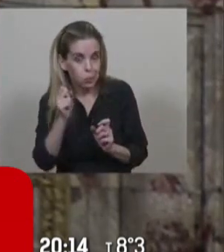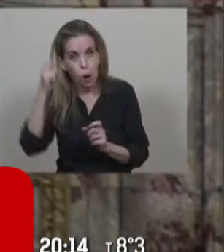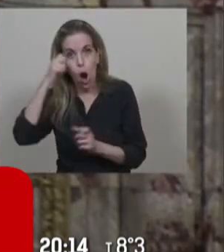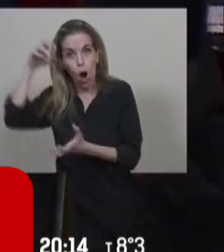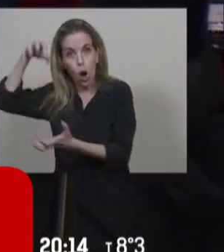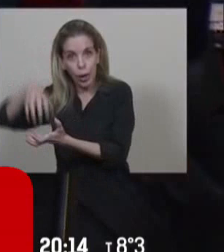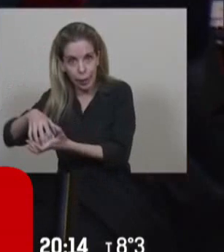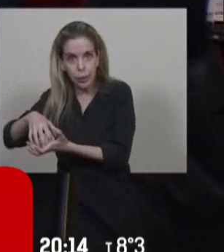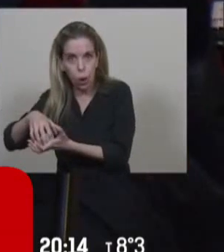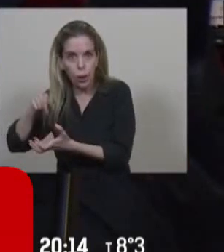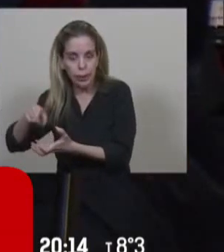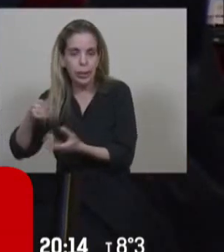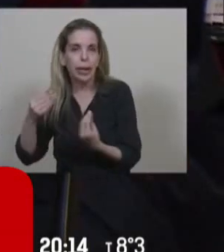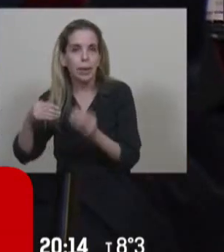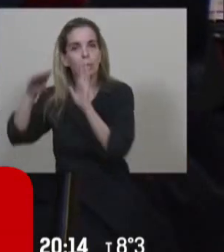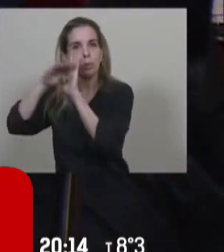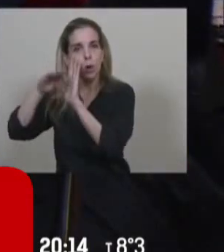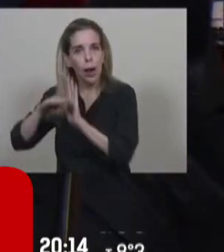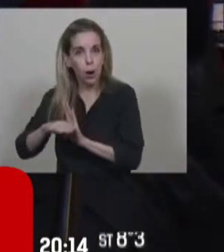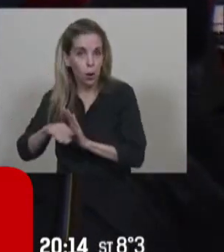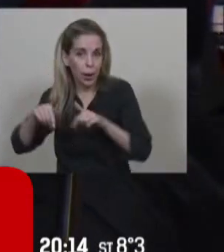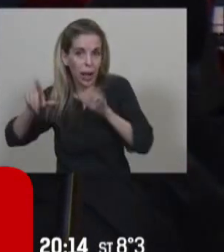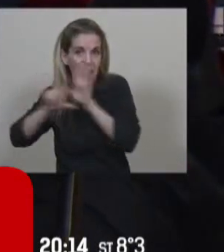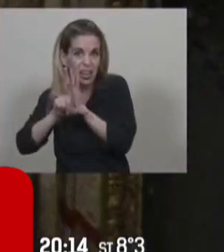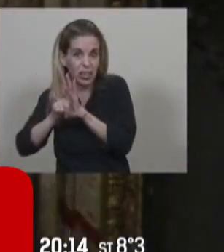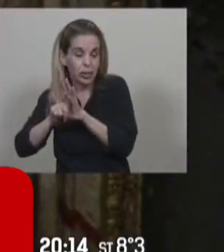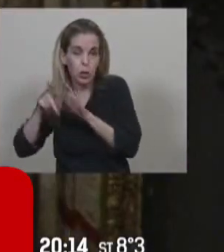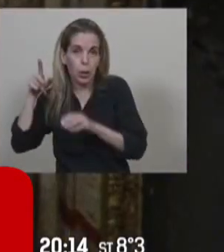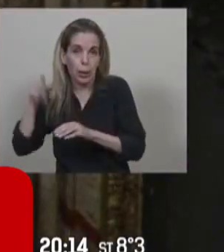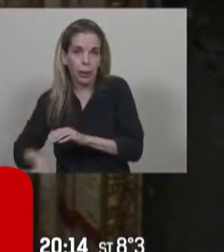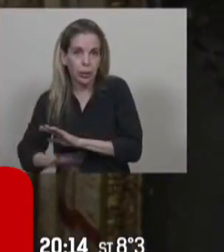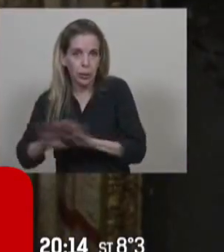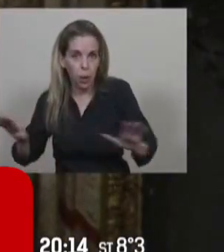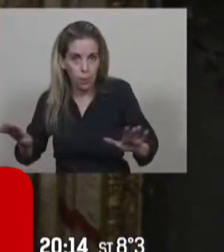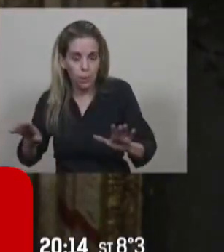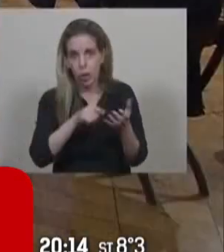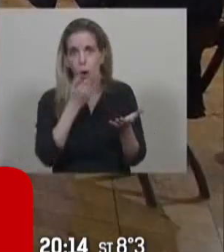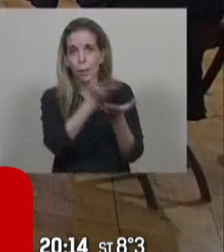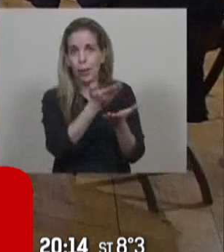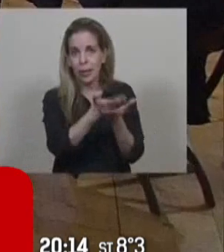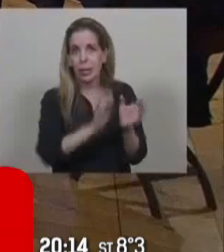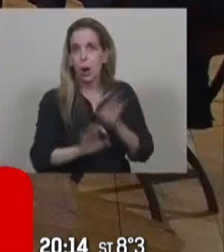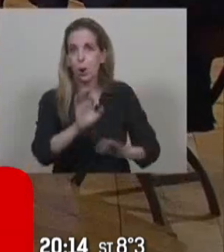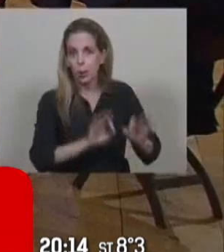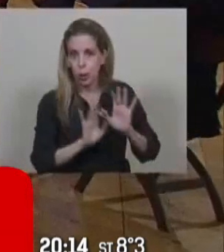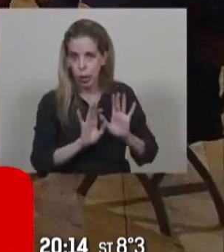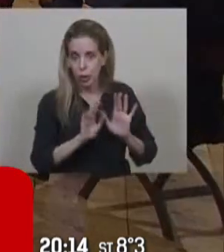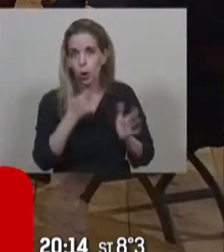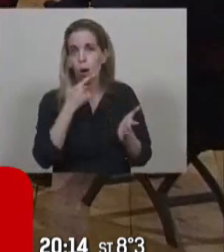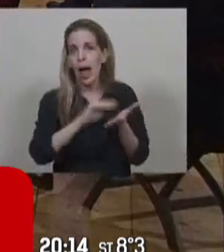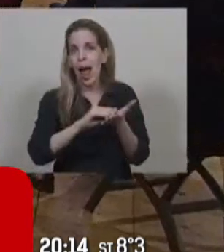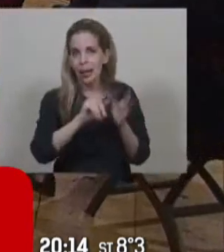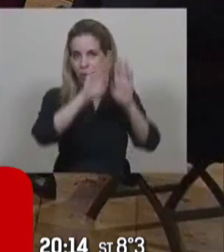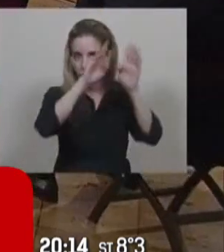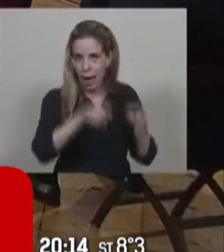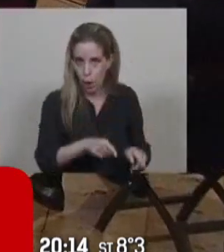Congreso y que por las normas reglamentarias vigentes ha caducado. Aquella iniciativa tuvo en consideración